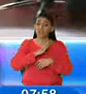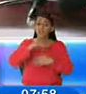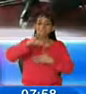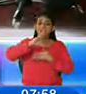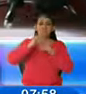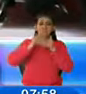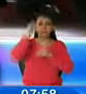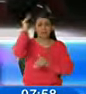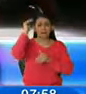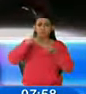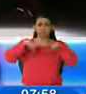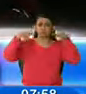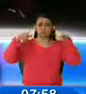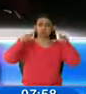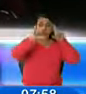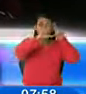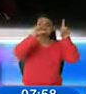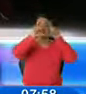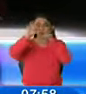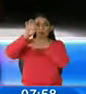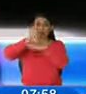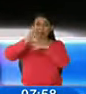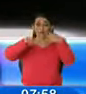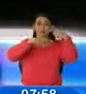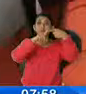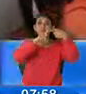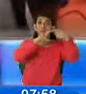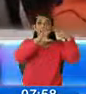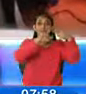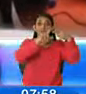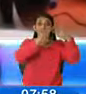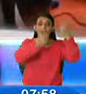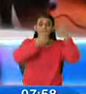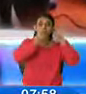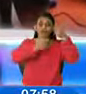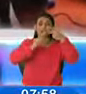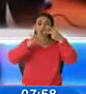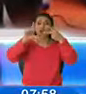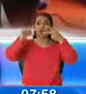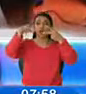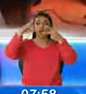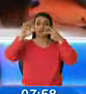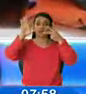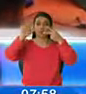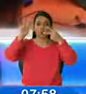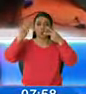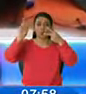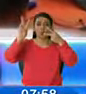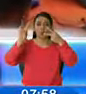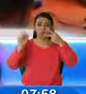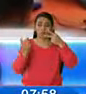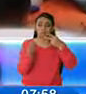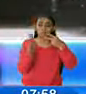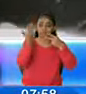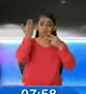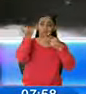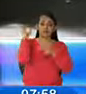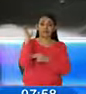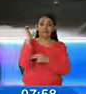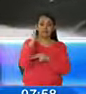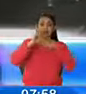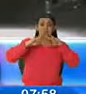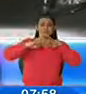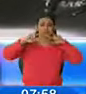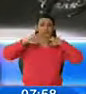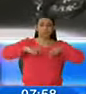valoración. Las compañías ecuatorianas son Latam Autos y Location World. El estudio se publicó en enero pasado y tiene